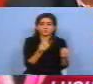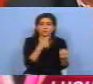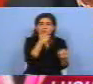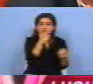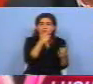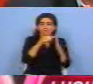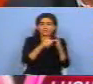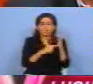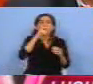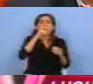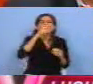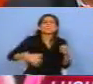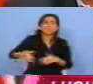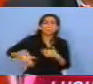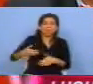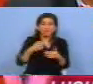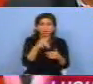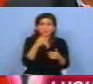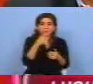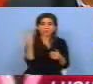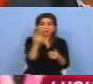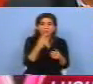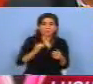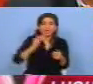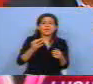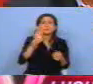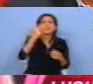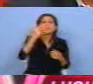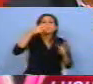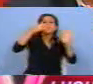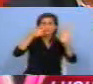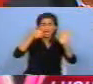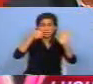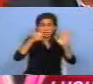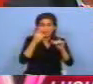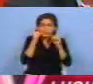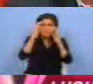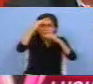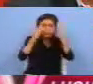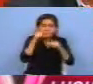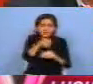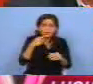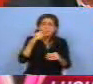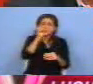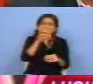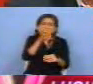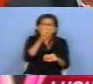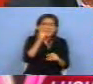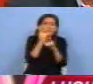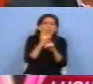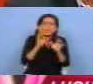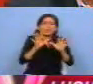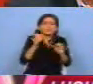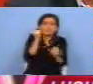rating de los demás envidioso porque con nosotros la tienes el año 2006 cada vez que se le ocurre algo para criticar Este programa se mete con nosotros